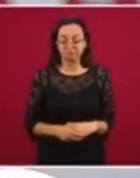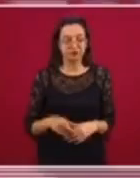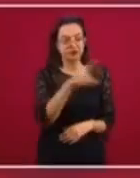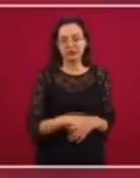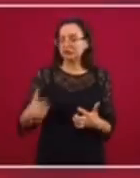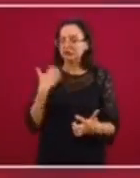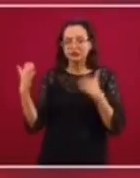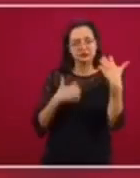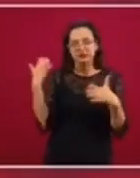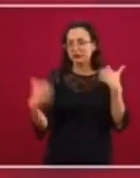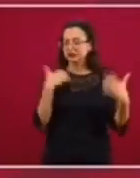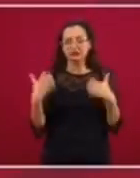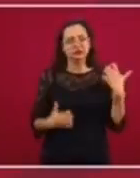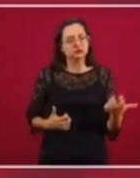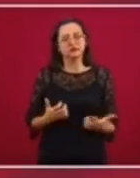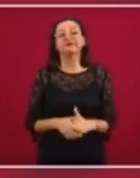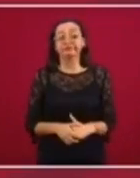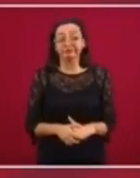desesperados,